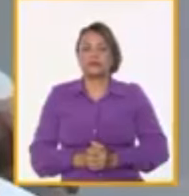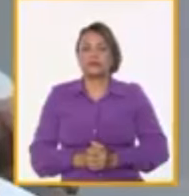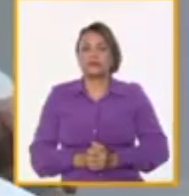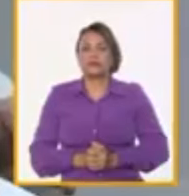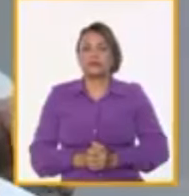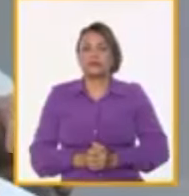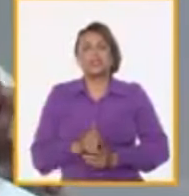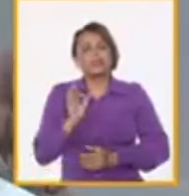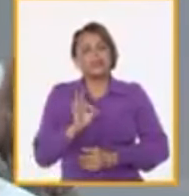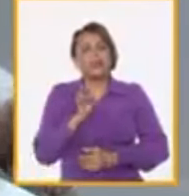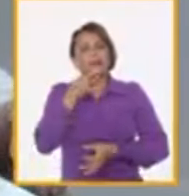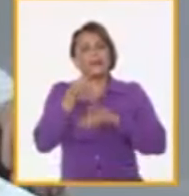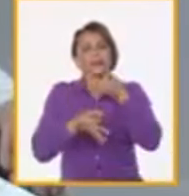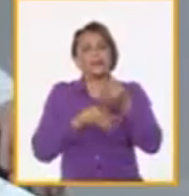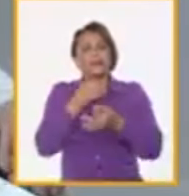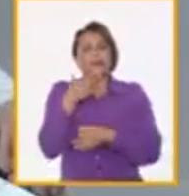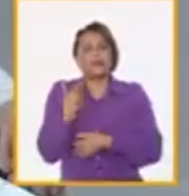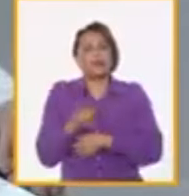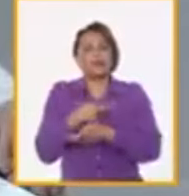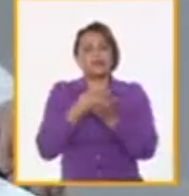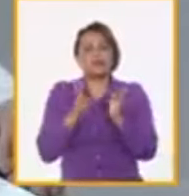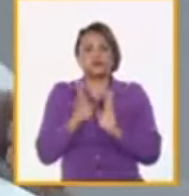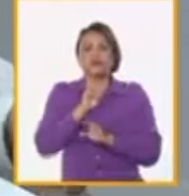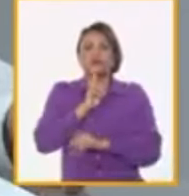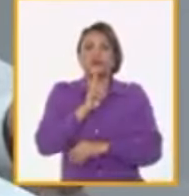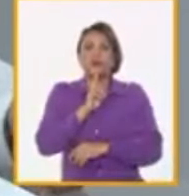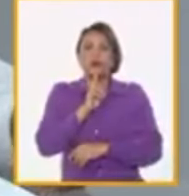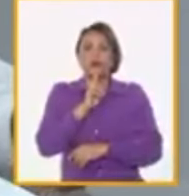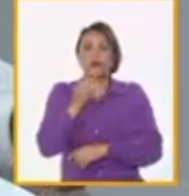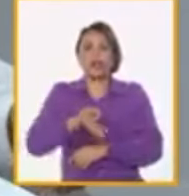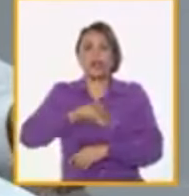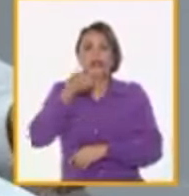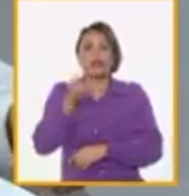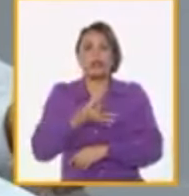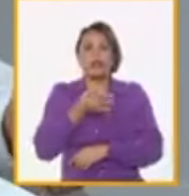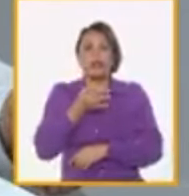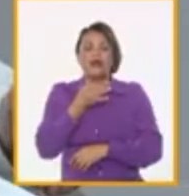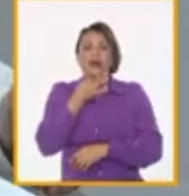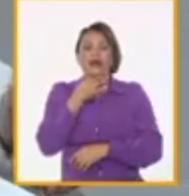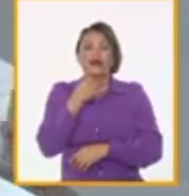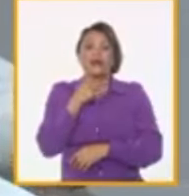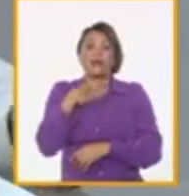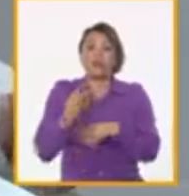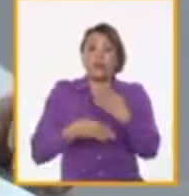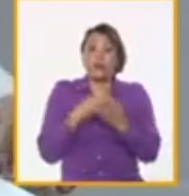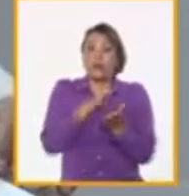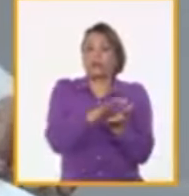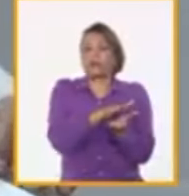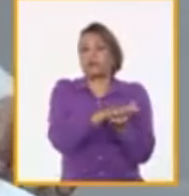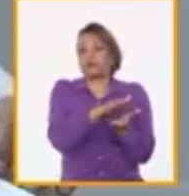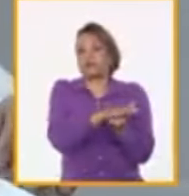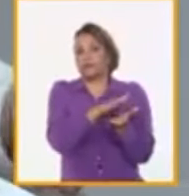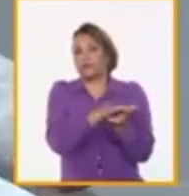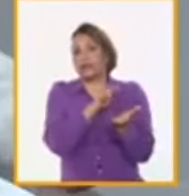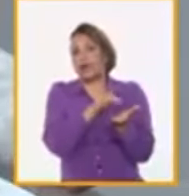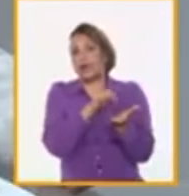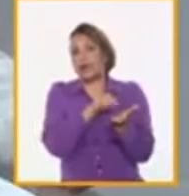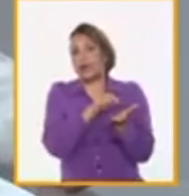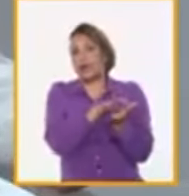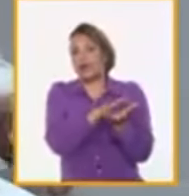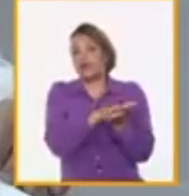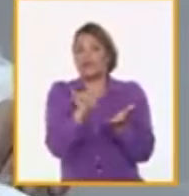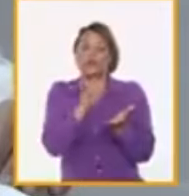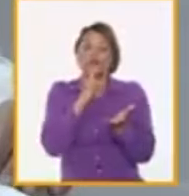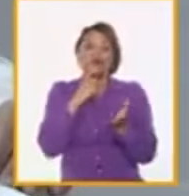hemos explicado, con el caso del abasto de agua, los problemas se van acumulando, porque no es como la energía eléctrica que llega